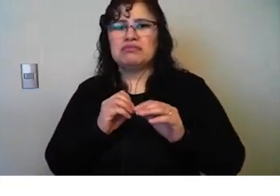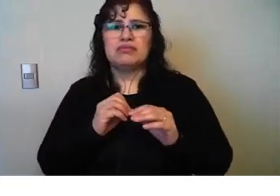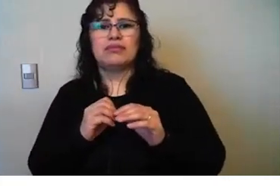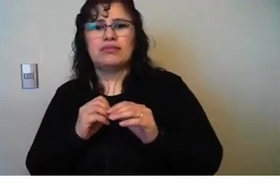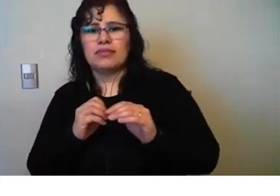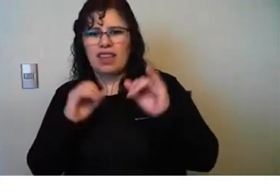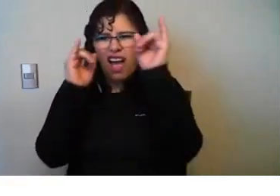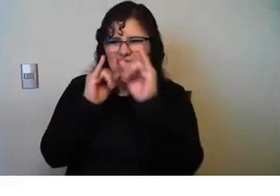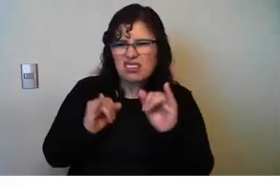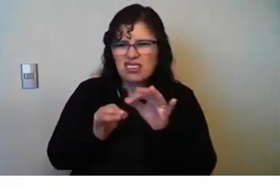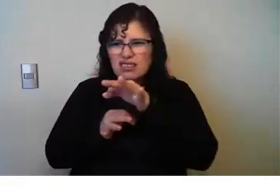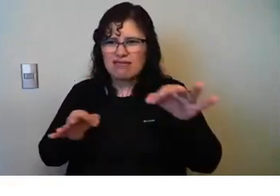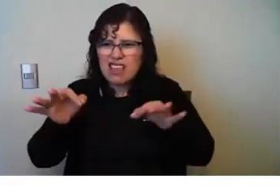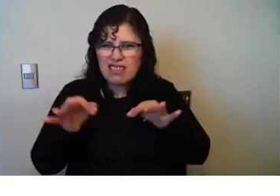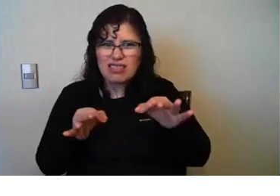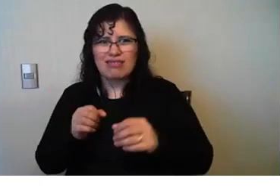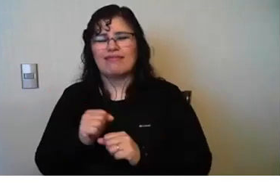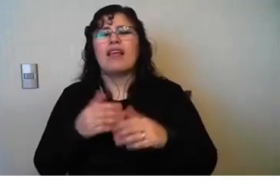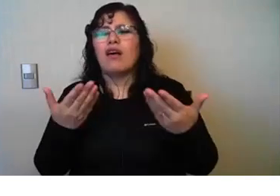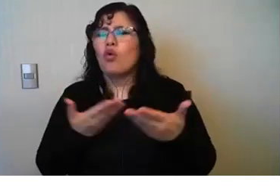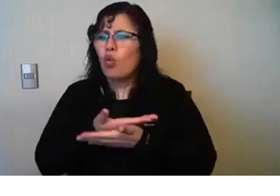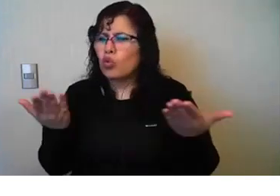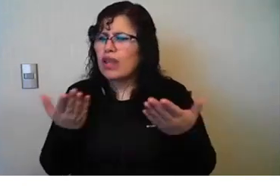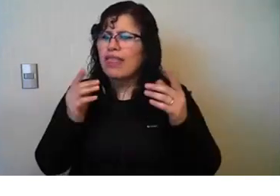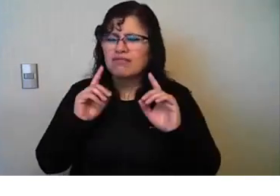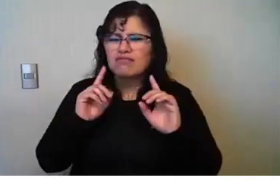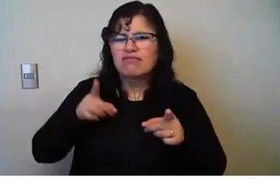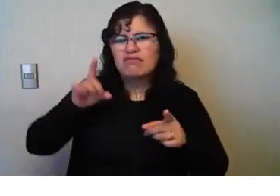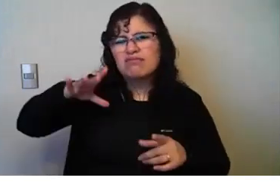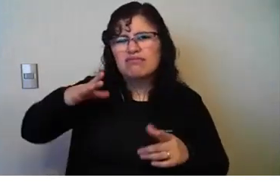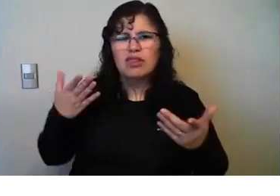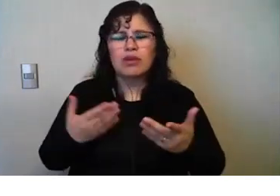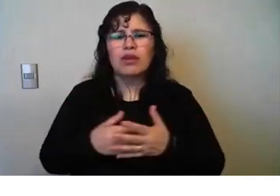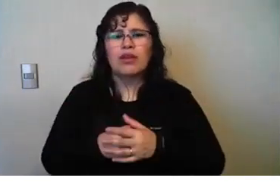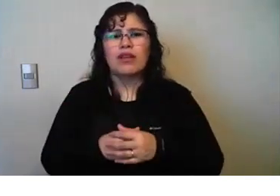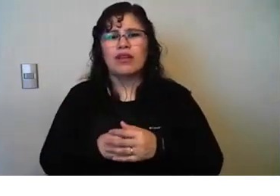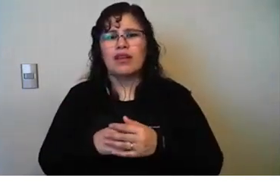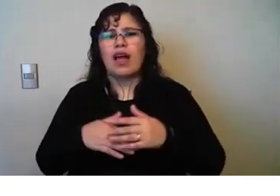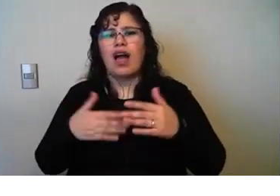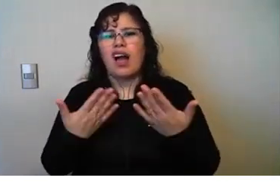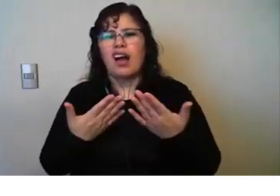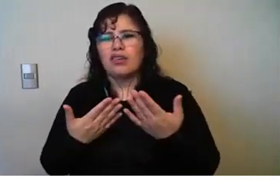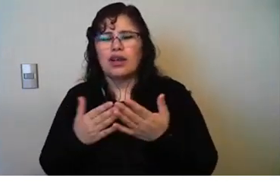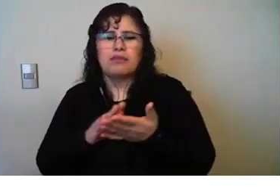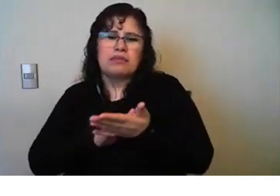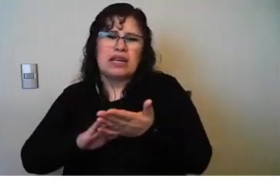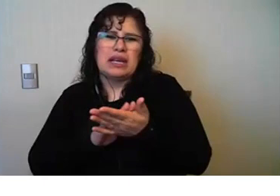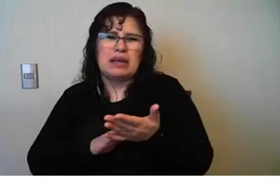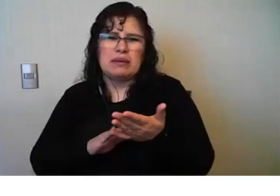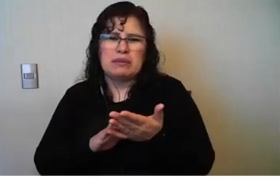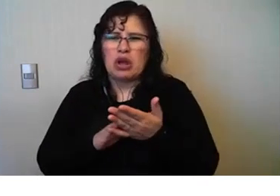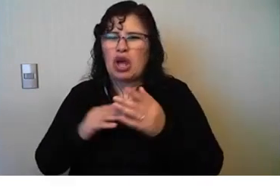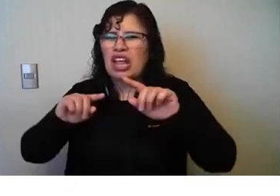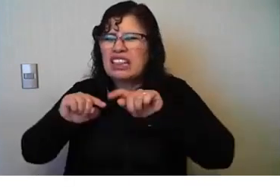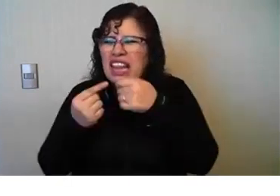simplemente para que ustedes sepan, porque no vamos a ver la parte histológica con tanto detalle,